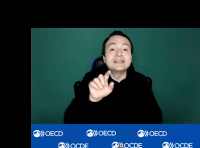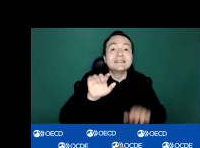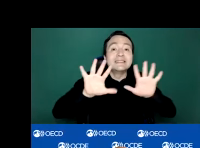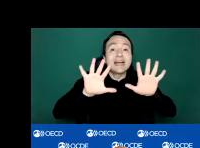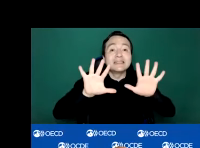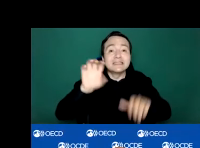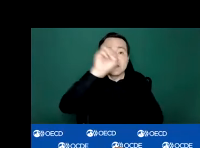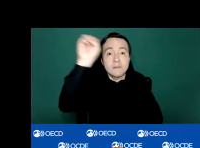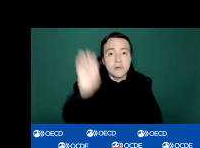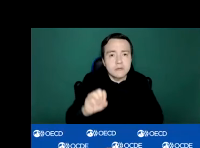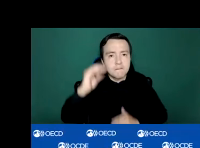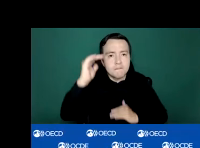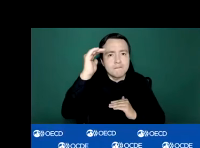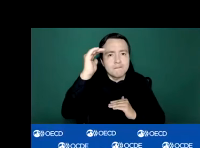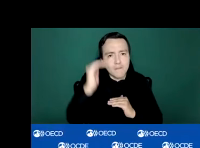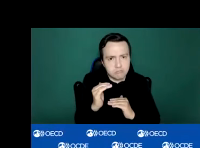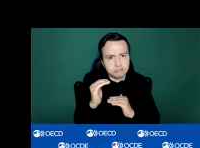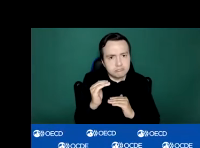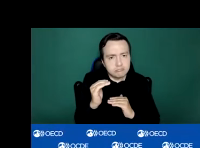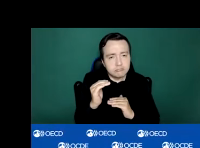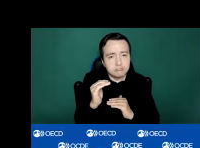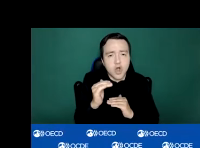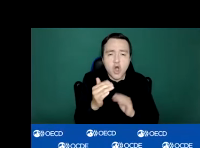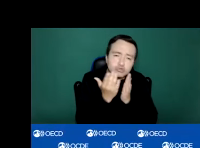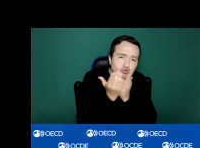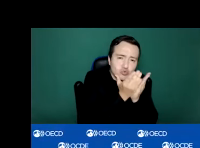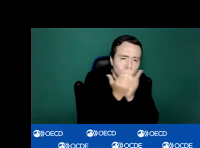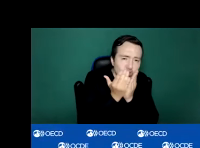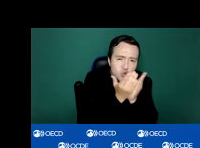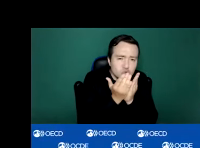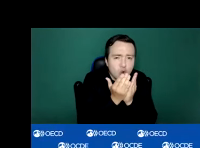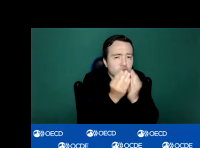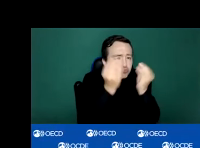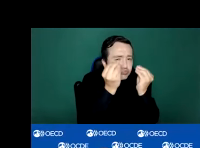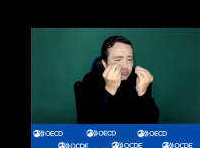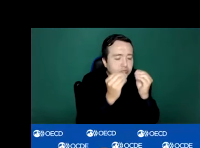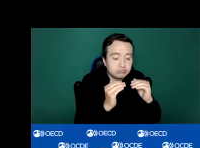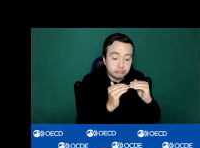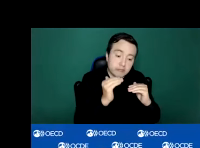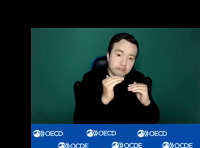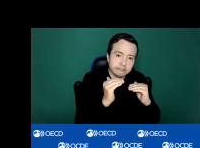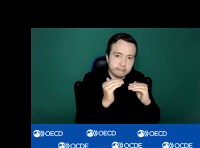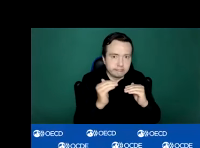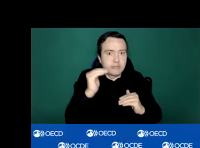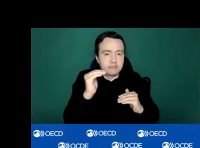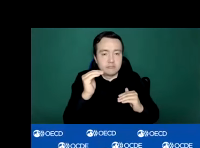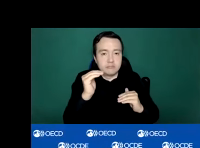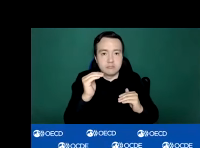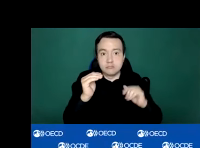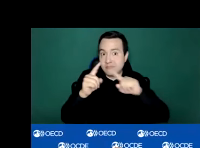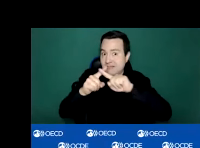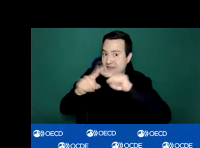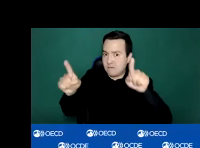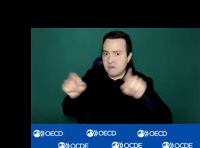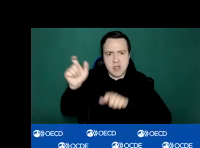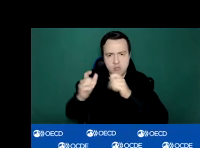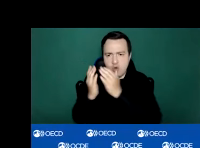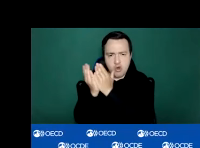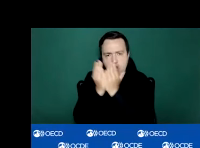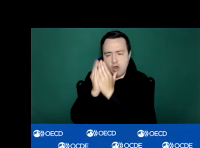tienen educación primaria y secundaria, comparado con las personas que tienen estudios en un nivel